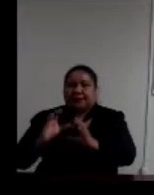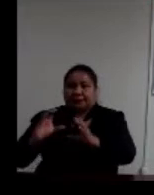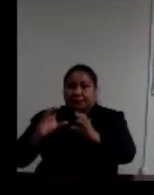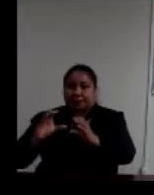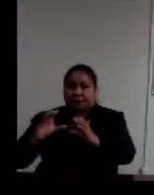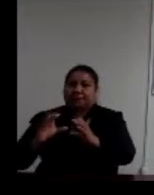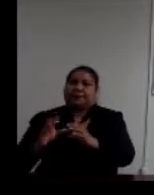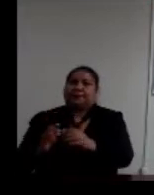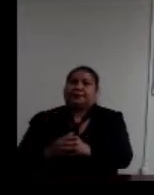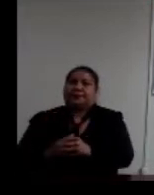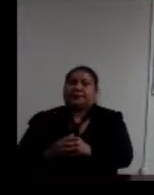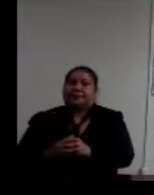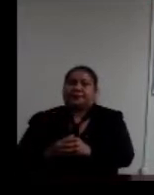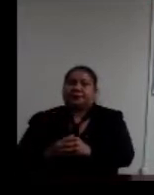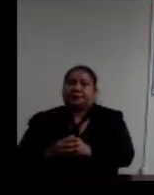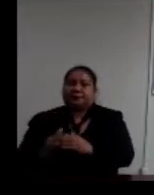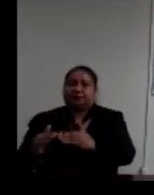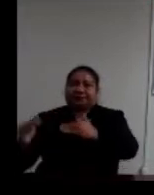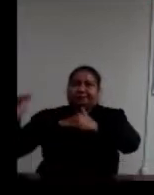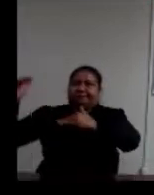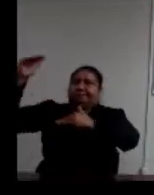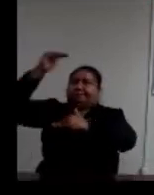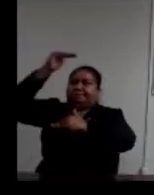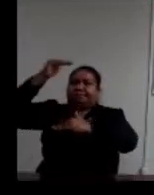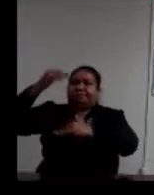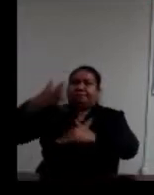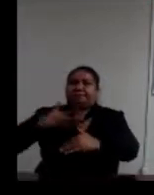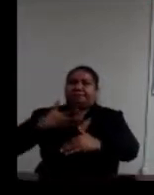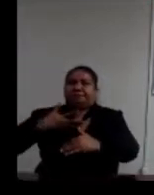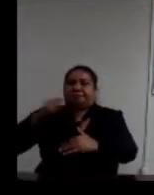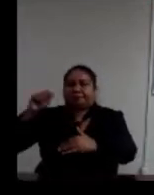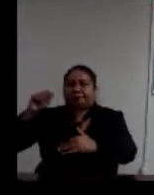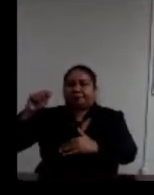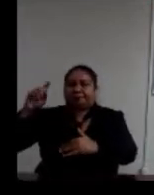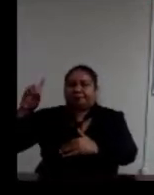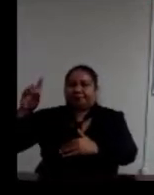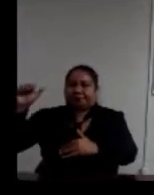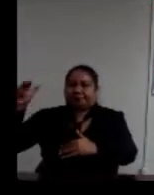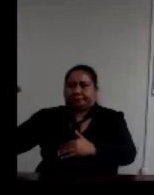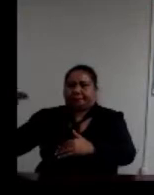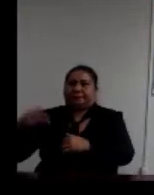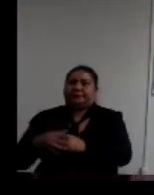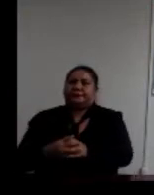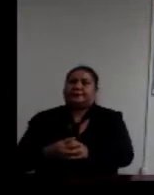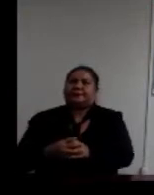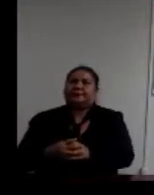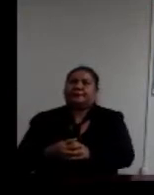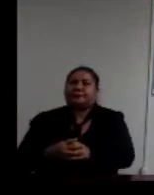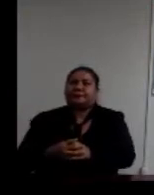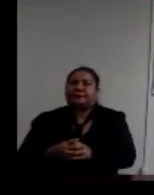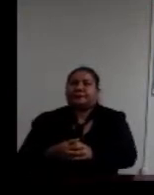intensivos, la proporción es mucho más alta en los niños que tienen el diagnóstico de TDA.